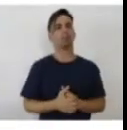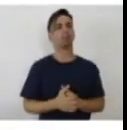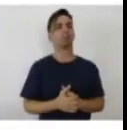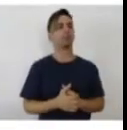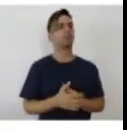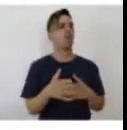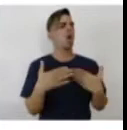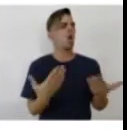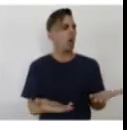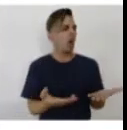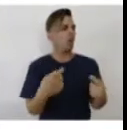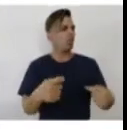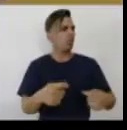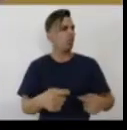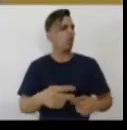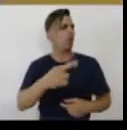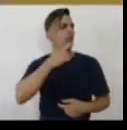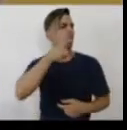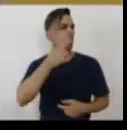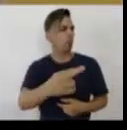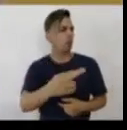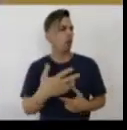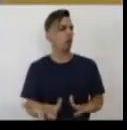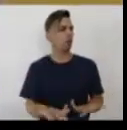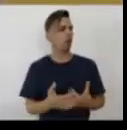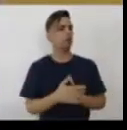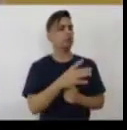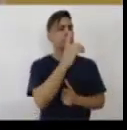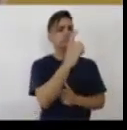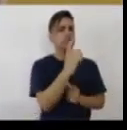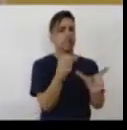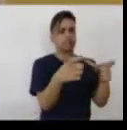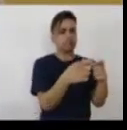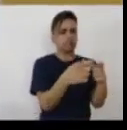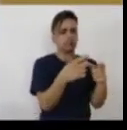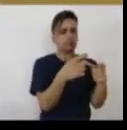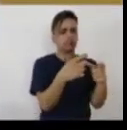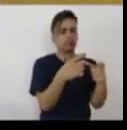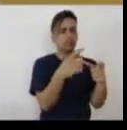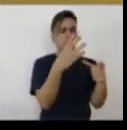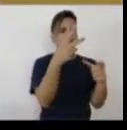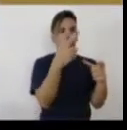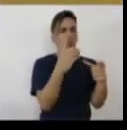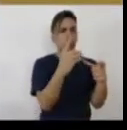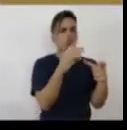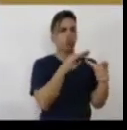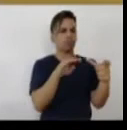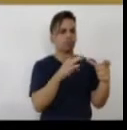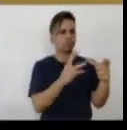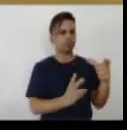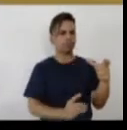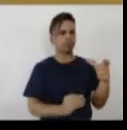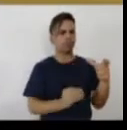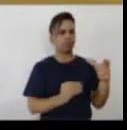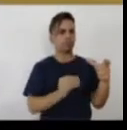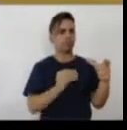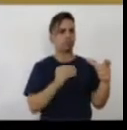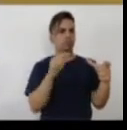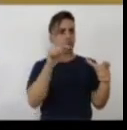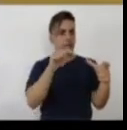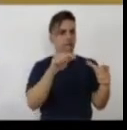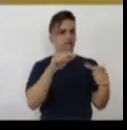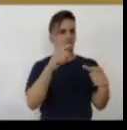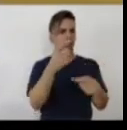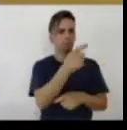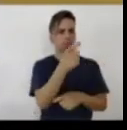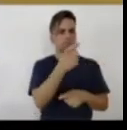ahora es ¿cuál sería la respuesta cuando X pertenece al dominio de los números fraccionarios, quinto